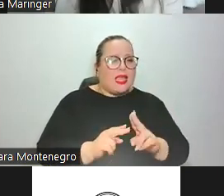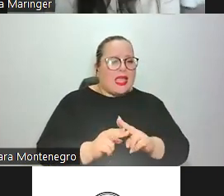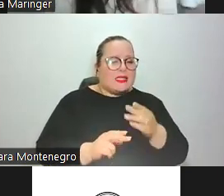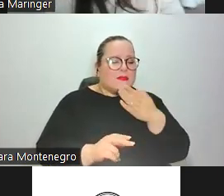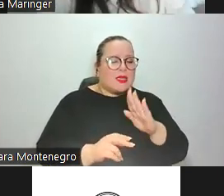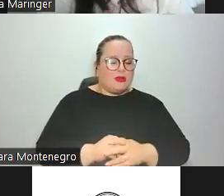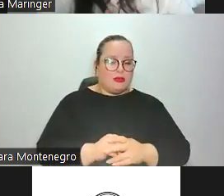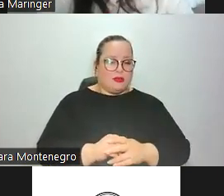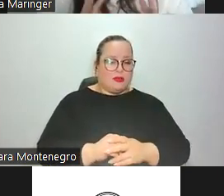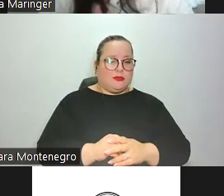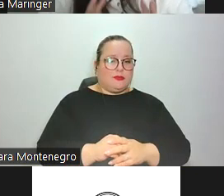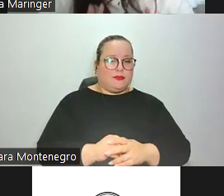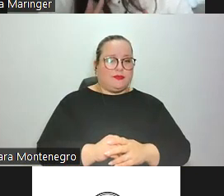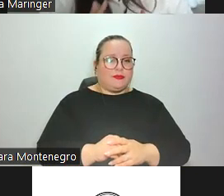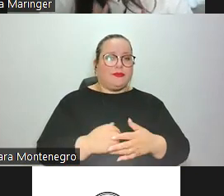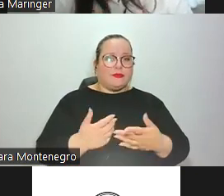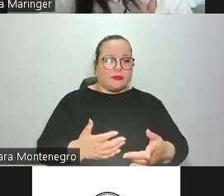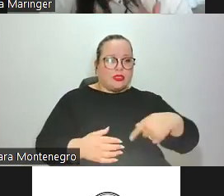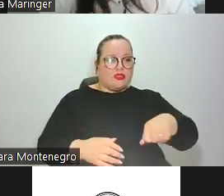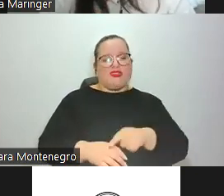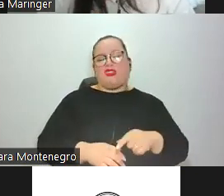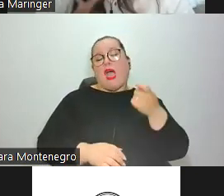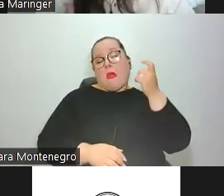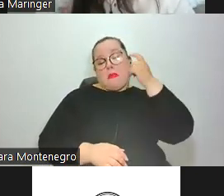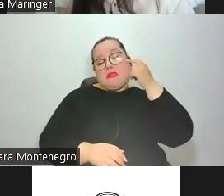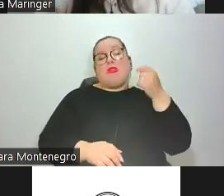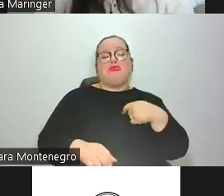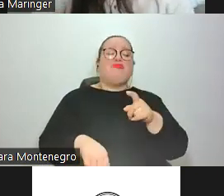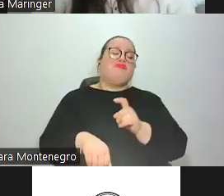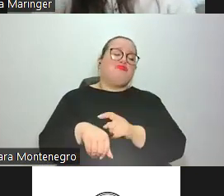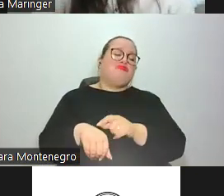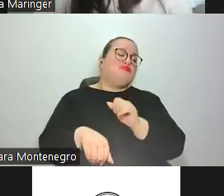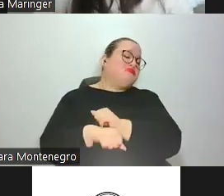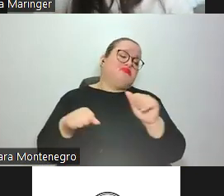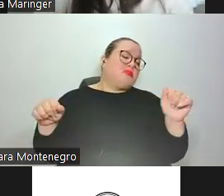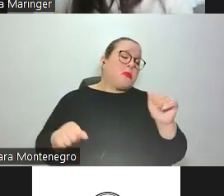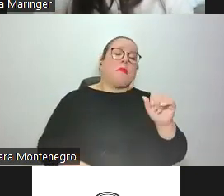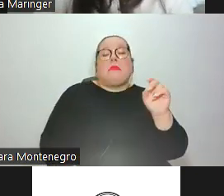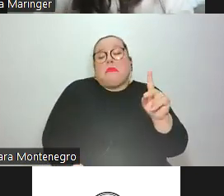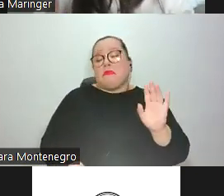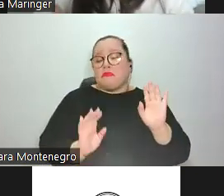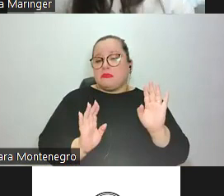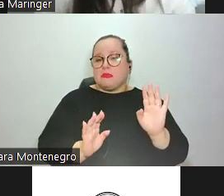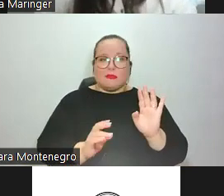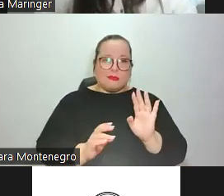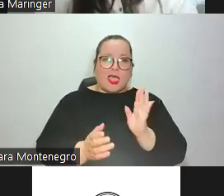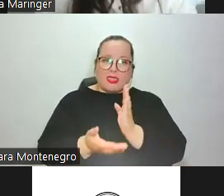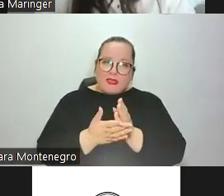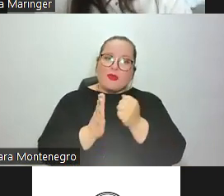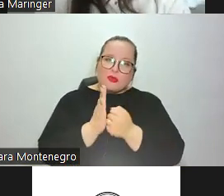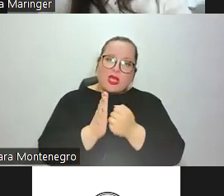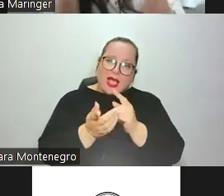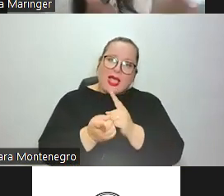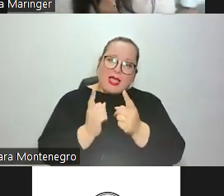resultado? Entonces, es no quedarnos solamente en lo que quizá no nos ayuda. Y hay fortalezas, o sea, y hay debilidades que a